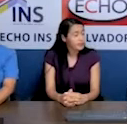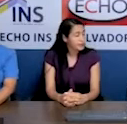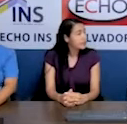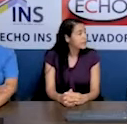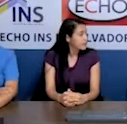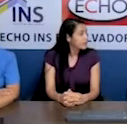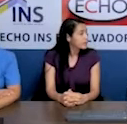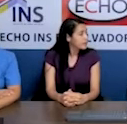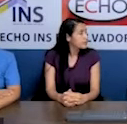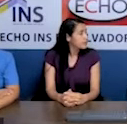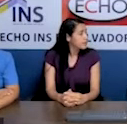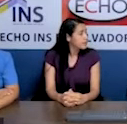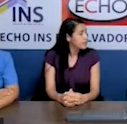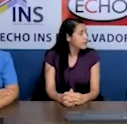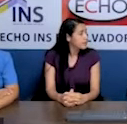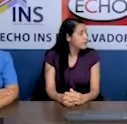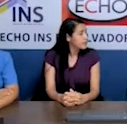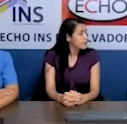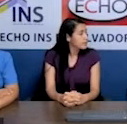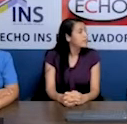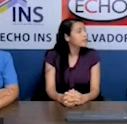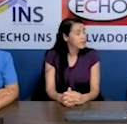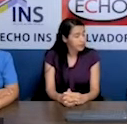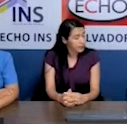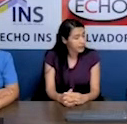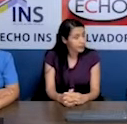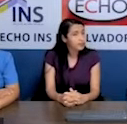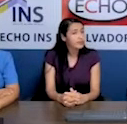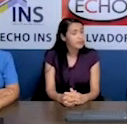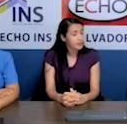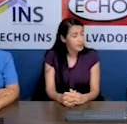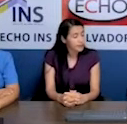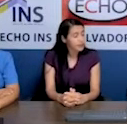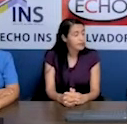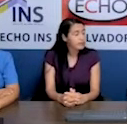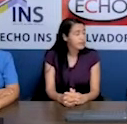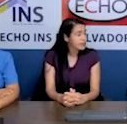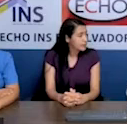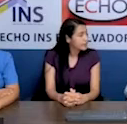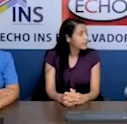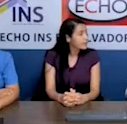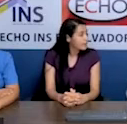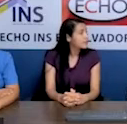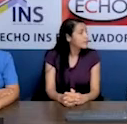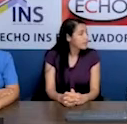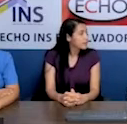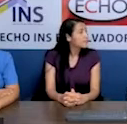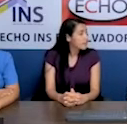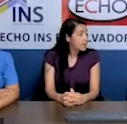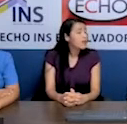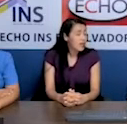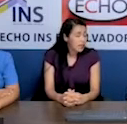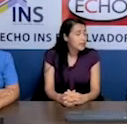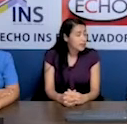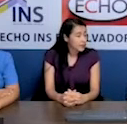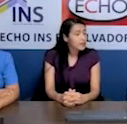orientar. Y sí o sí tenemos que tratar esa convulsión porque tenemos que generar el confort, ¿no? Pero sabemos hasta dónde vamos a poder trabajar con